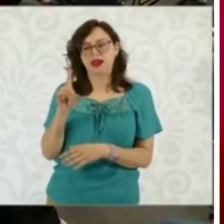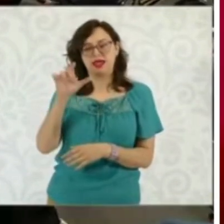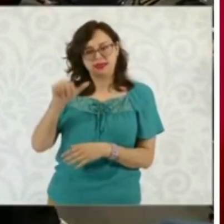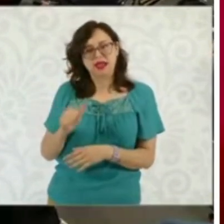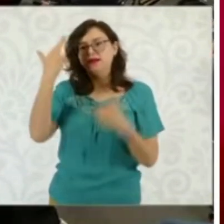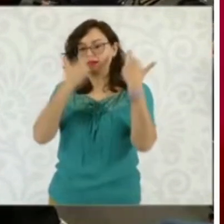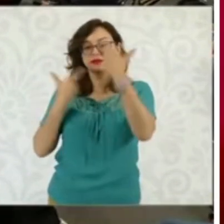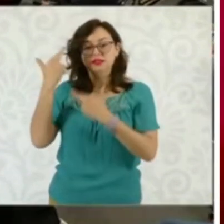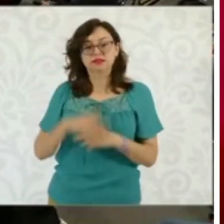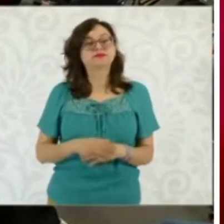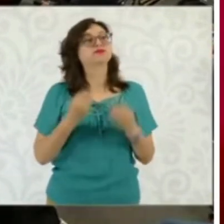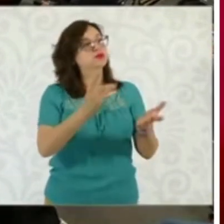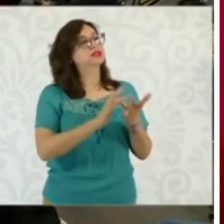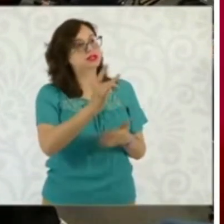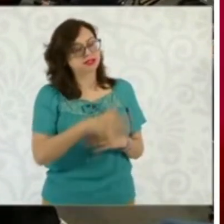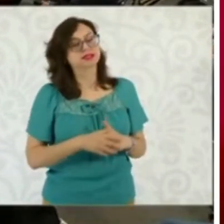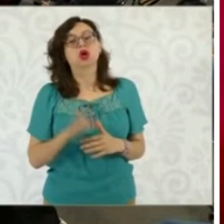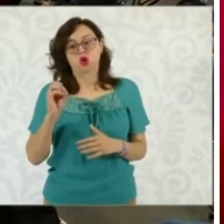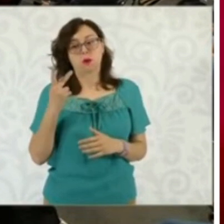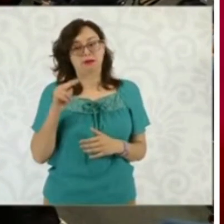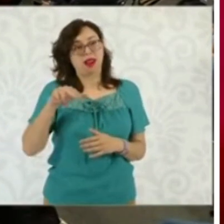gracias, presidenta. Gracias. Copala se lo va a agradecer. Sí.